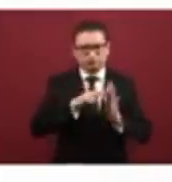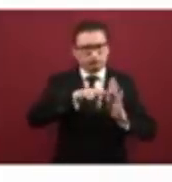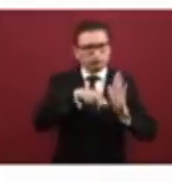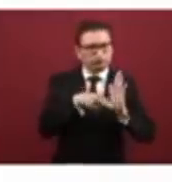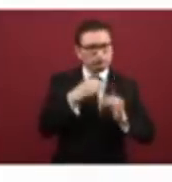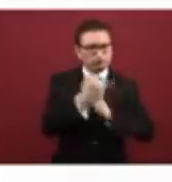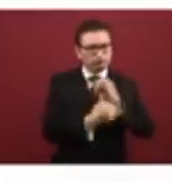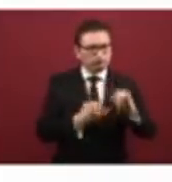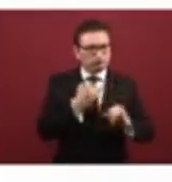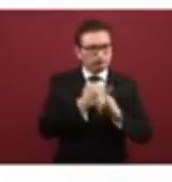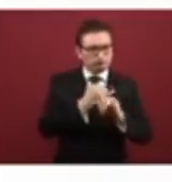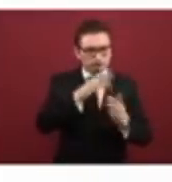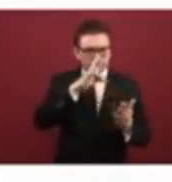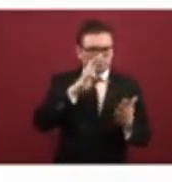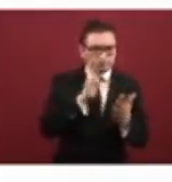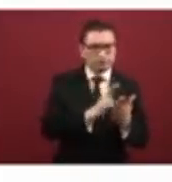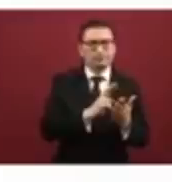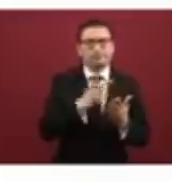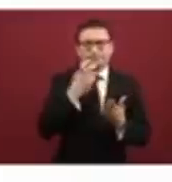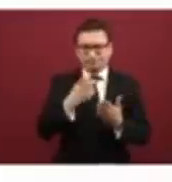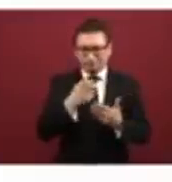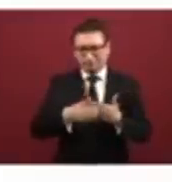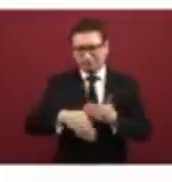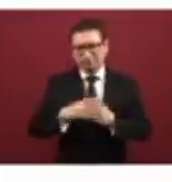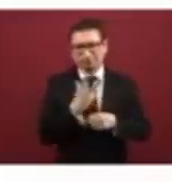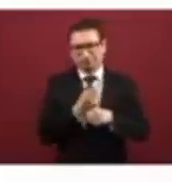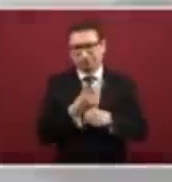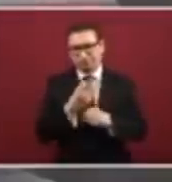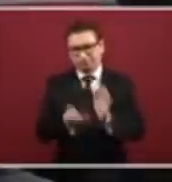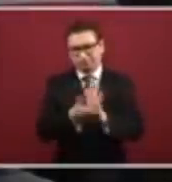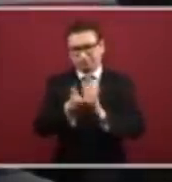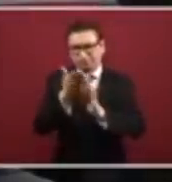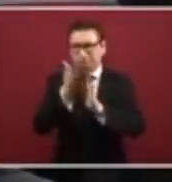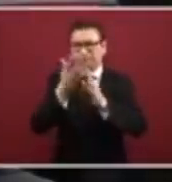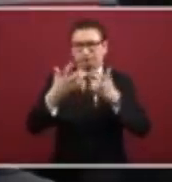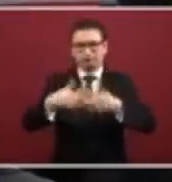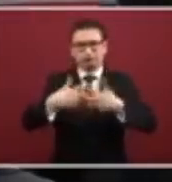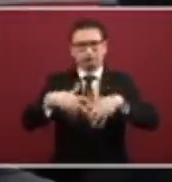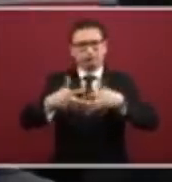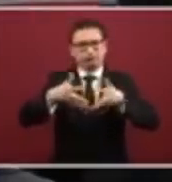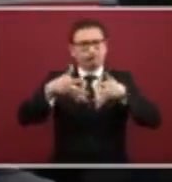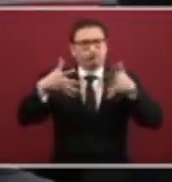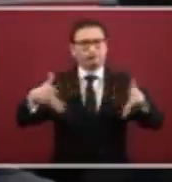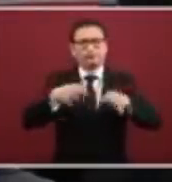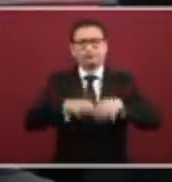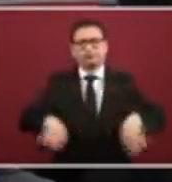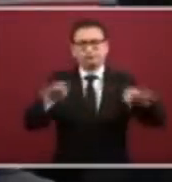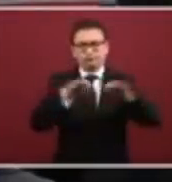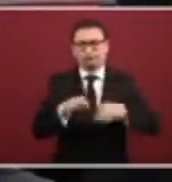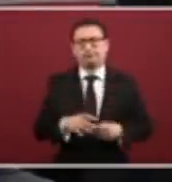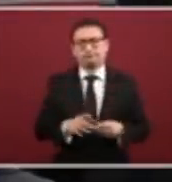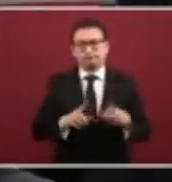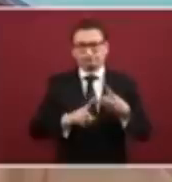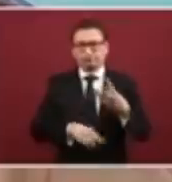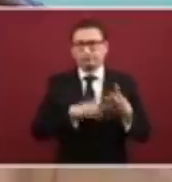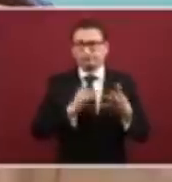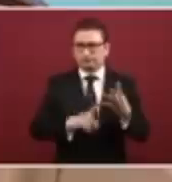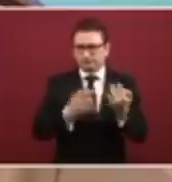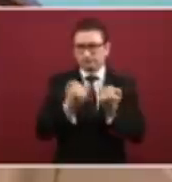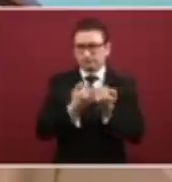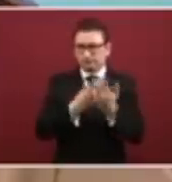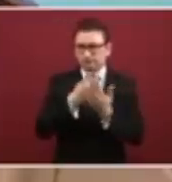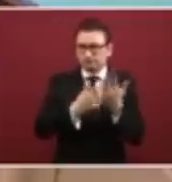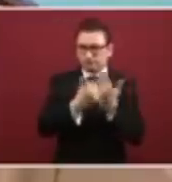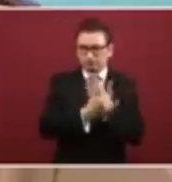internacionales, serán la base de la construcción de esta importante infraestructura. La estrategia de ejecución se diseñó y